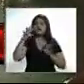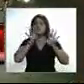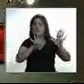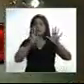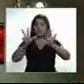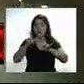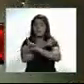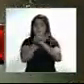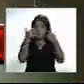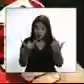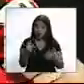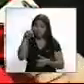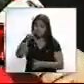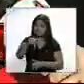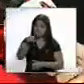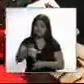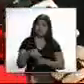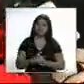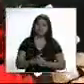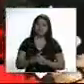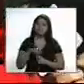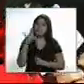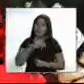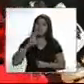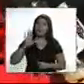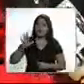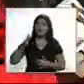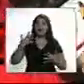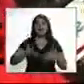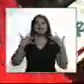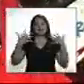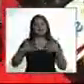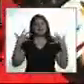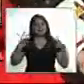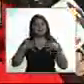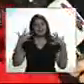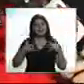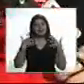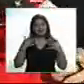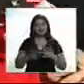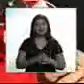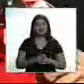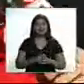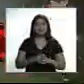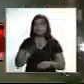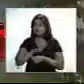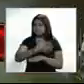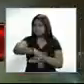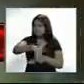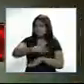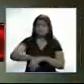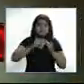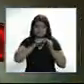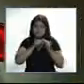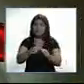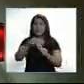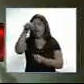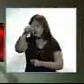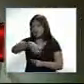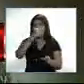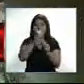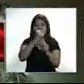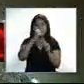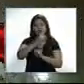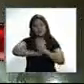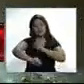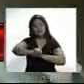Hoy estamos aquí con compromiso, con alegría, hemos salido a las calles a mantenernos activos, a defender